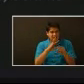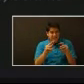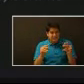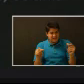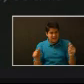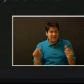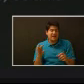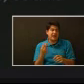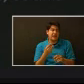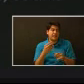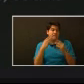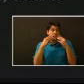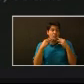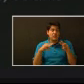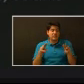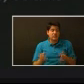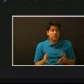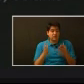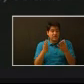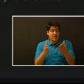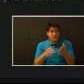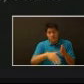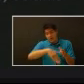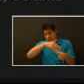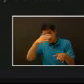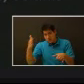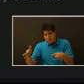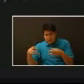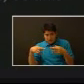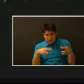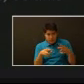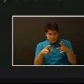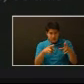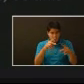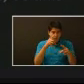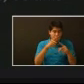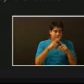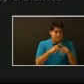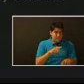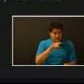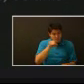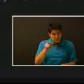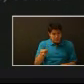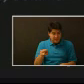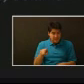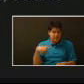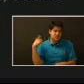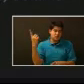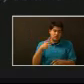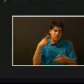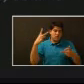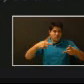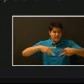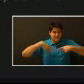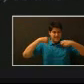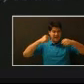Jordán. Mas vosotros, todos los valientes y fuertes, pasaréis